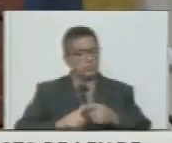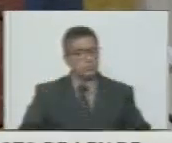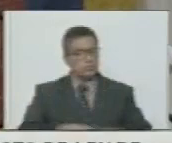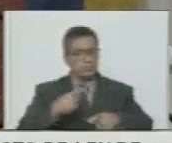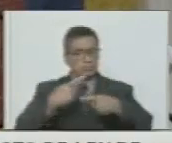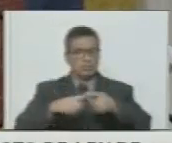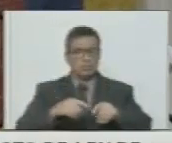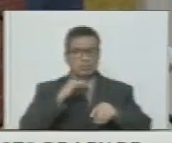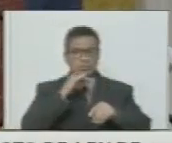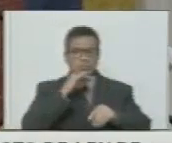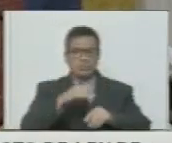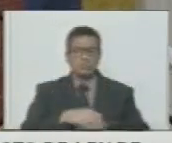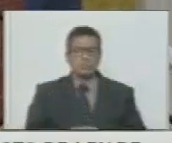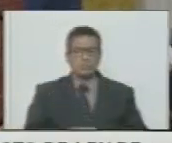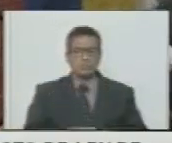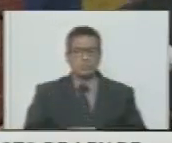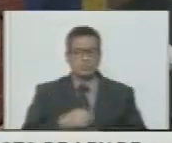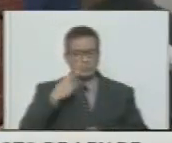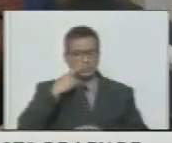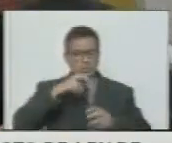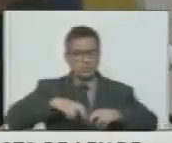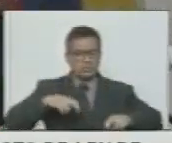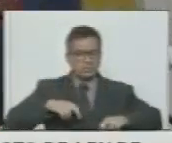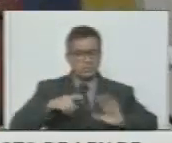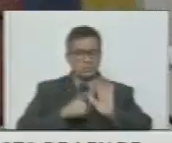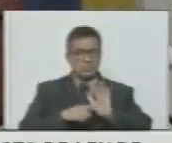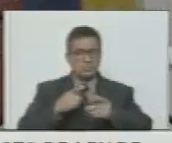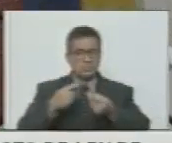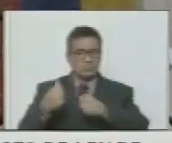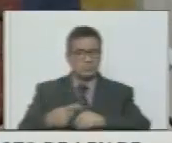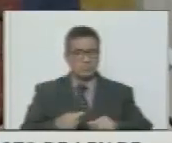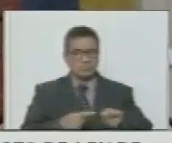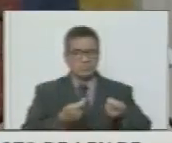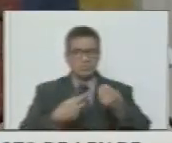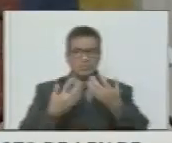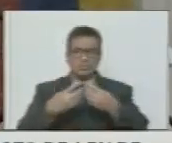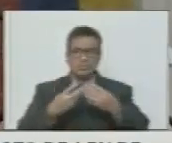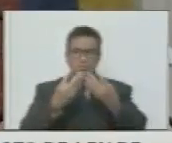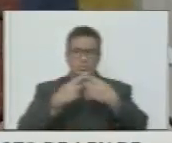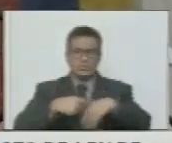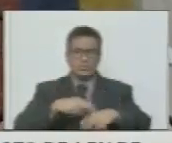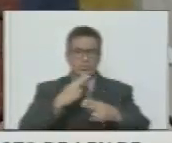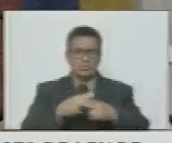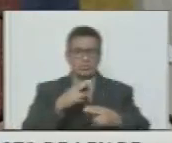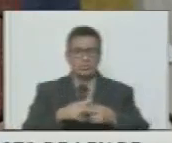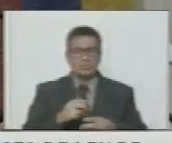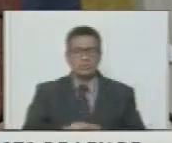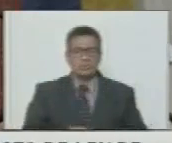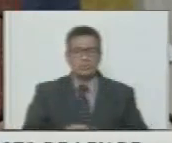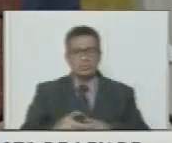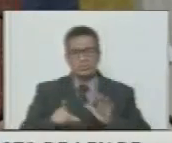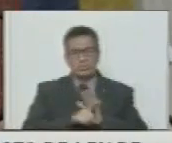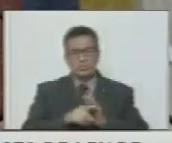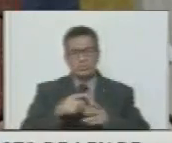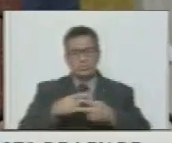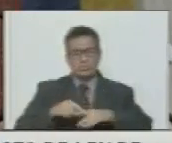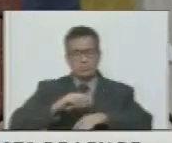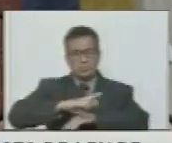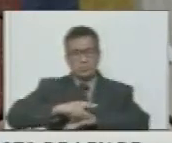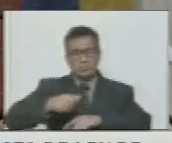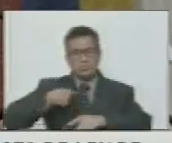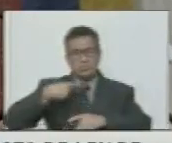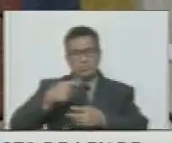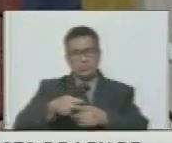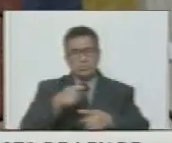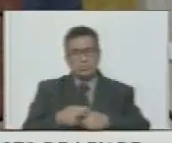contable o de activos de información, auditor externo en materia de administración de riesgos, de